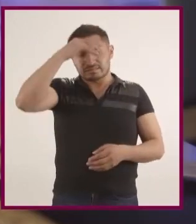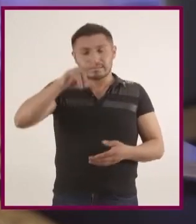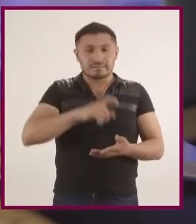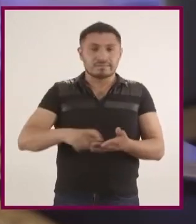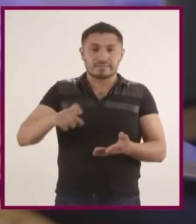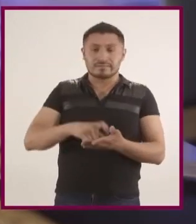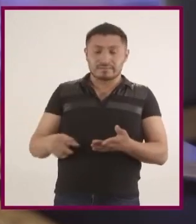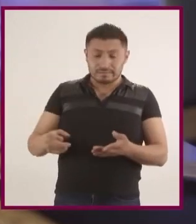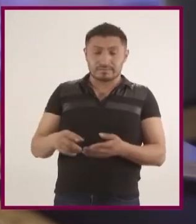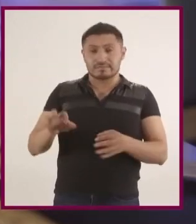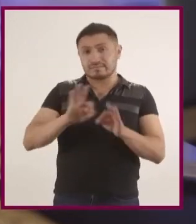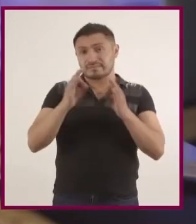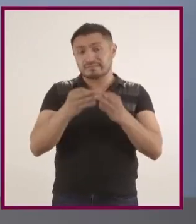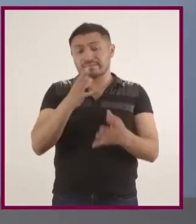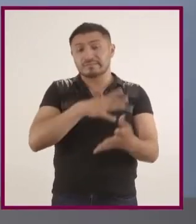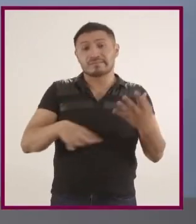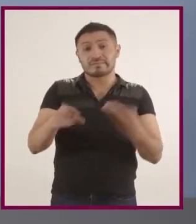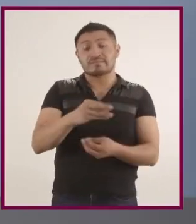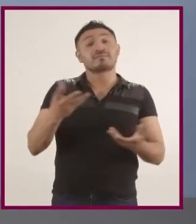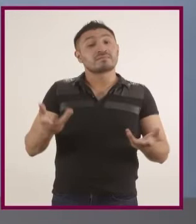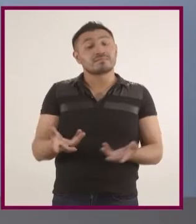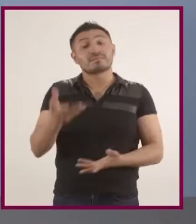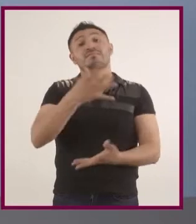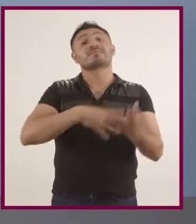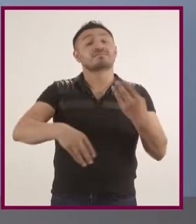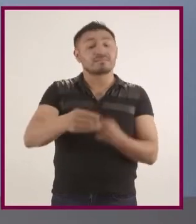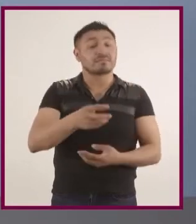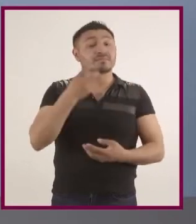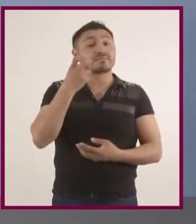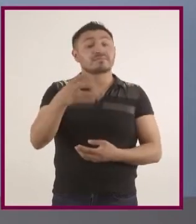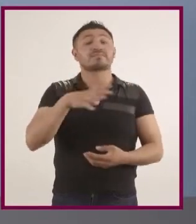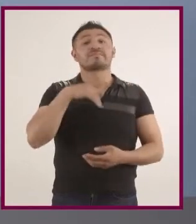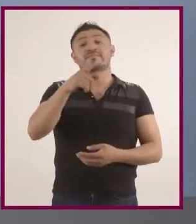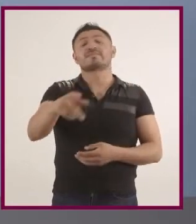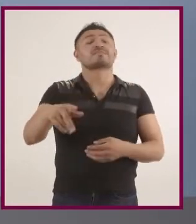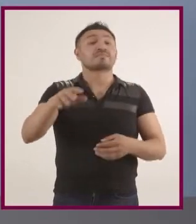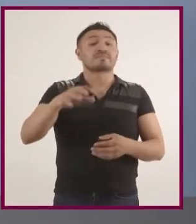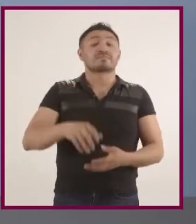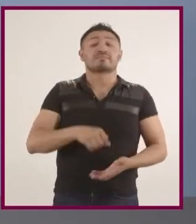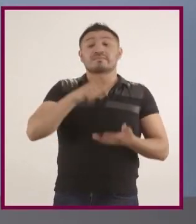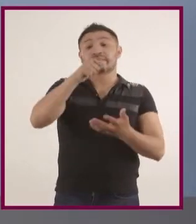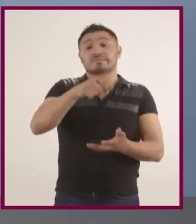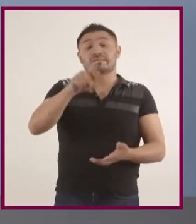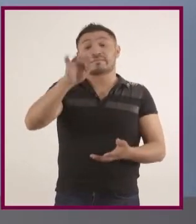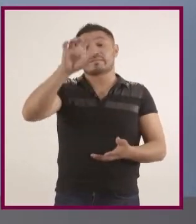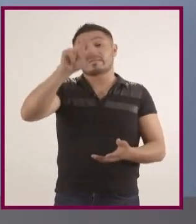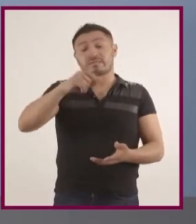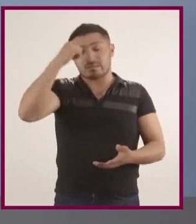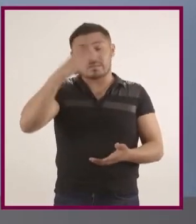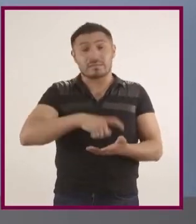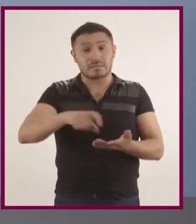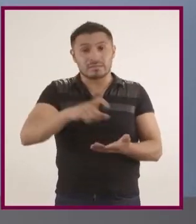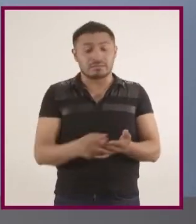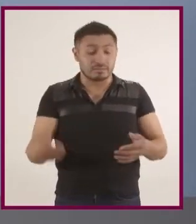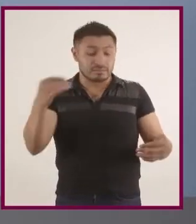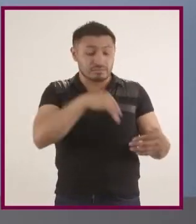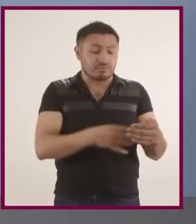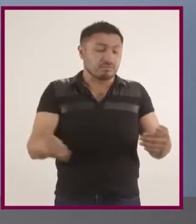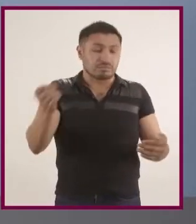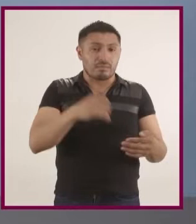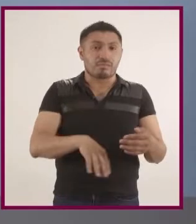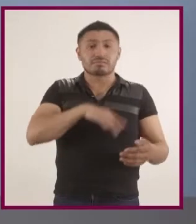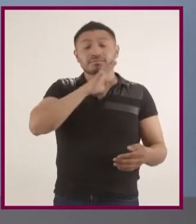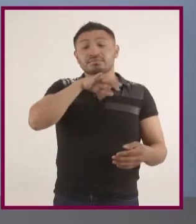y consumir de más sustentable para un consumo sustentable Porta tus propias bolsas de tela para tus compras y evita el uso de bolsas